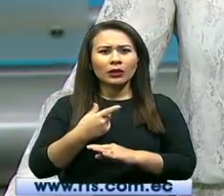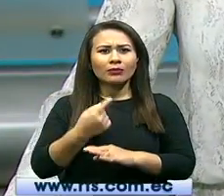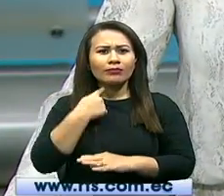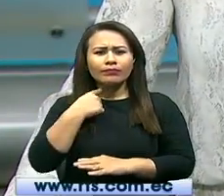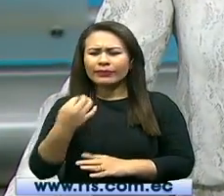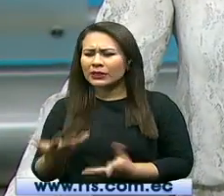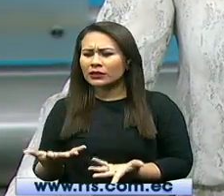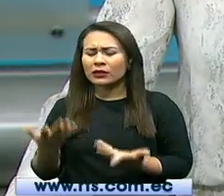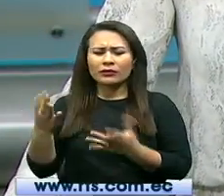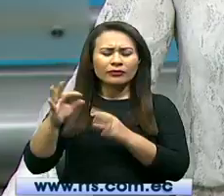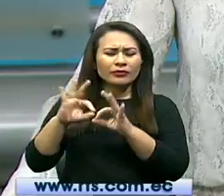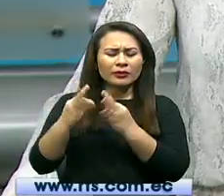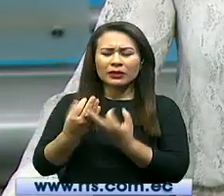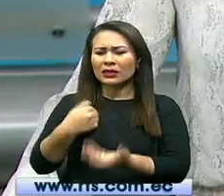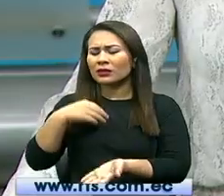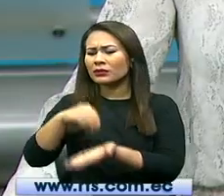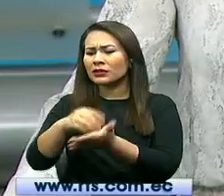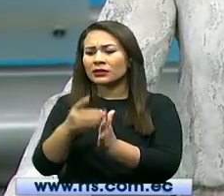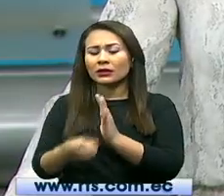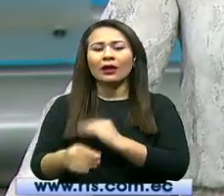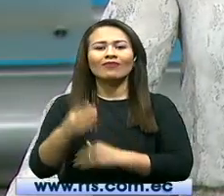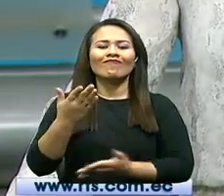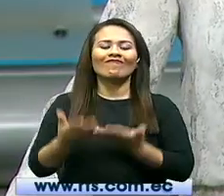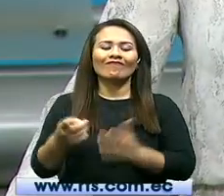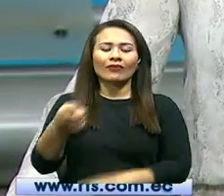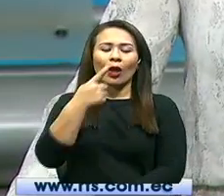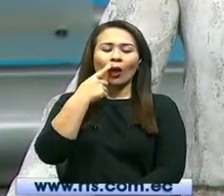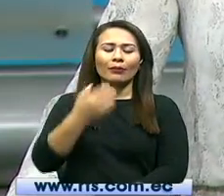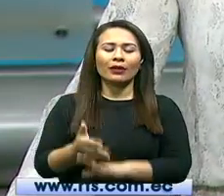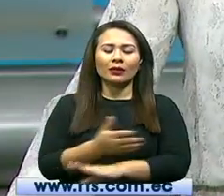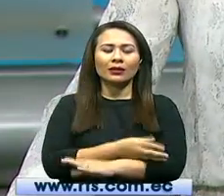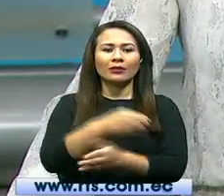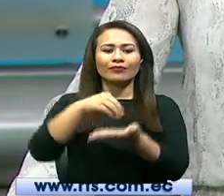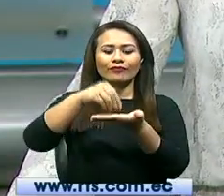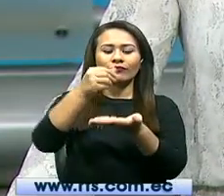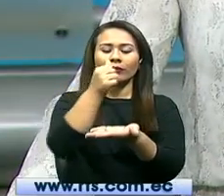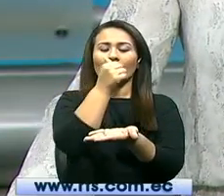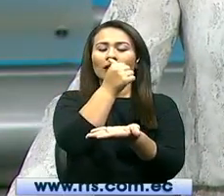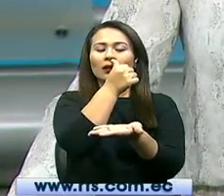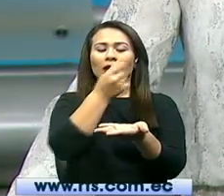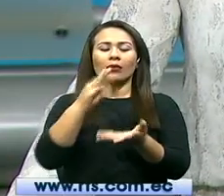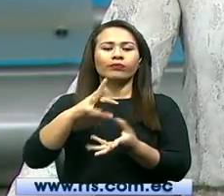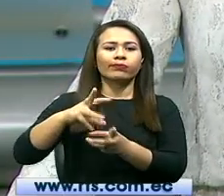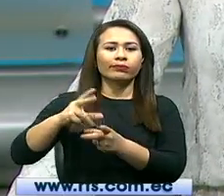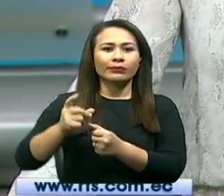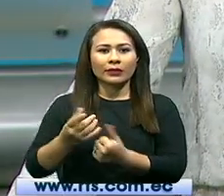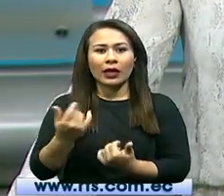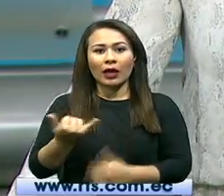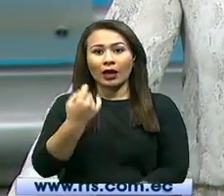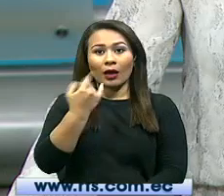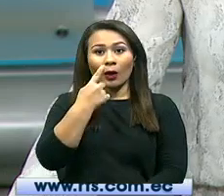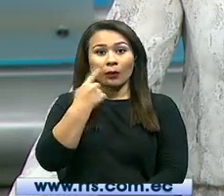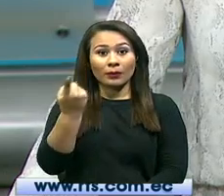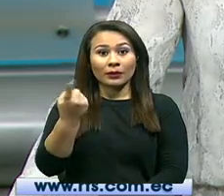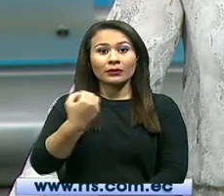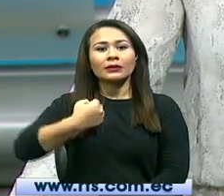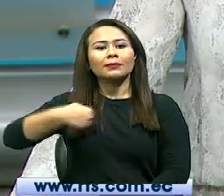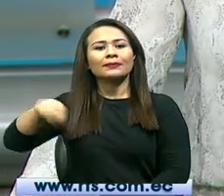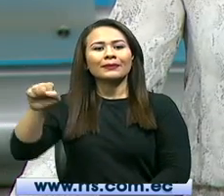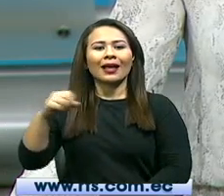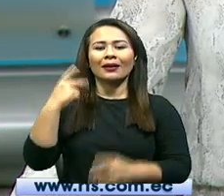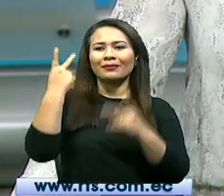fallecido habría sido presuntamente escopolaminado. Según sus familiares, el ahora occiso había salido a divertirse junto a un